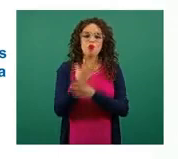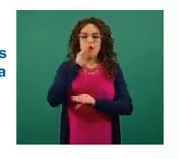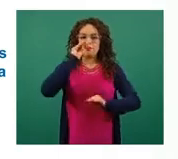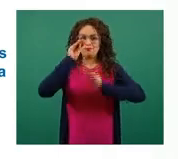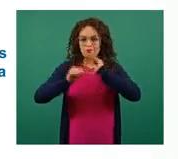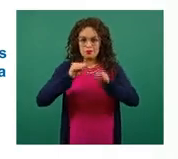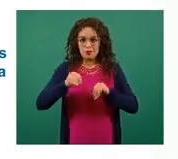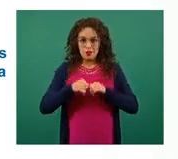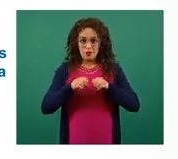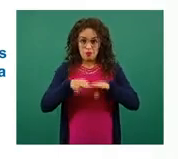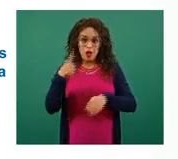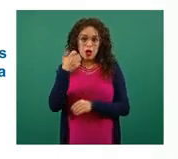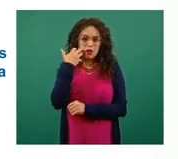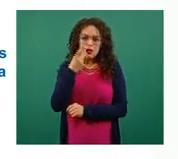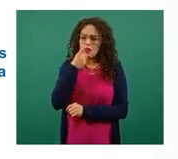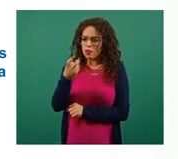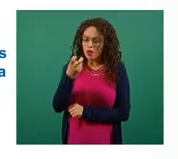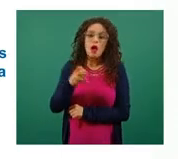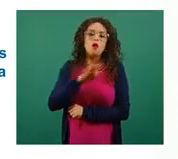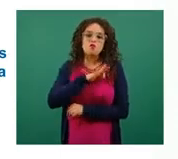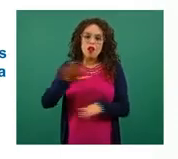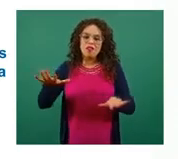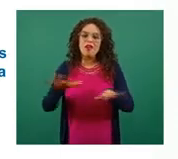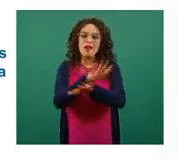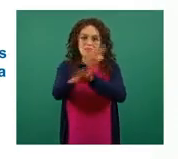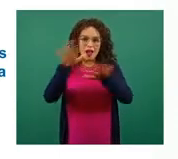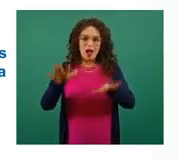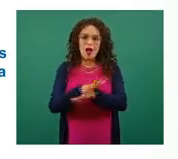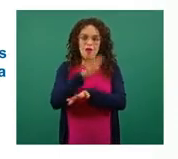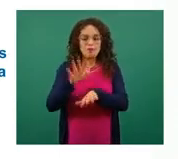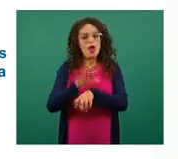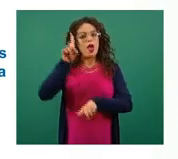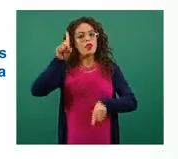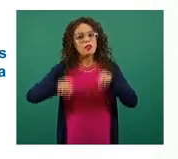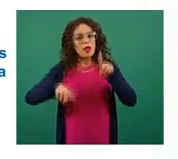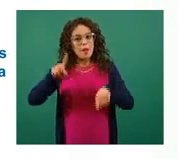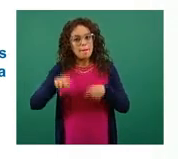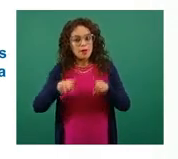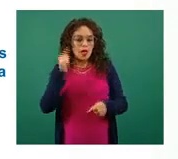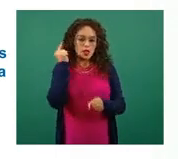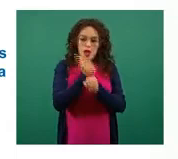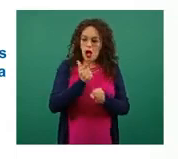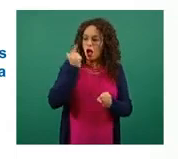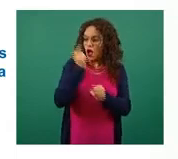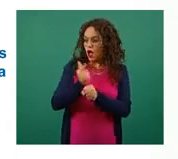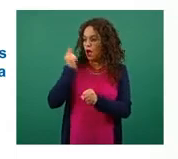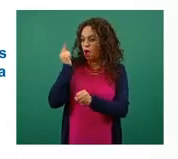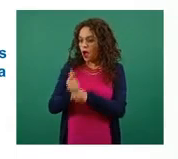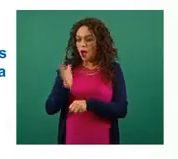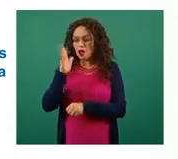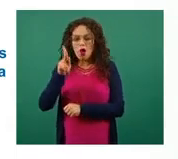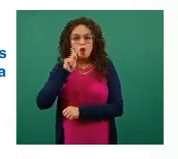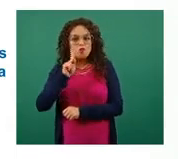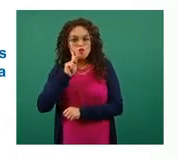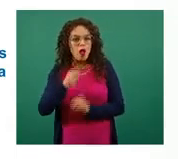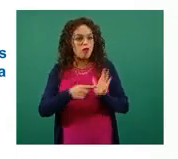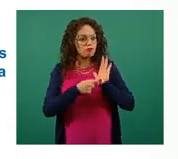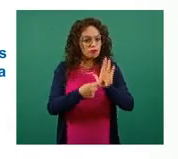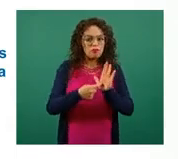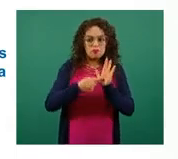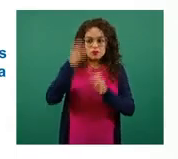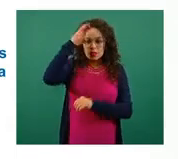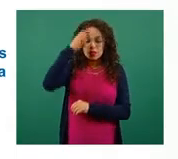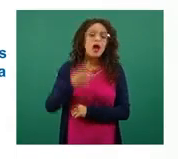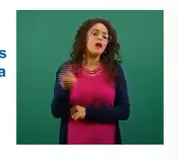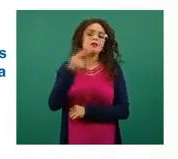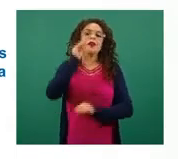puede cambiar de acuerdo a la evidencia que va apareciendo todos los días. Es importante recordar